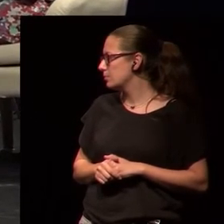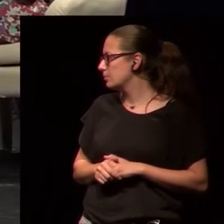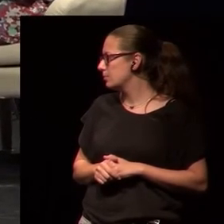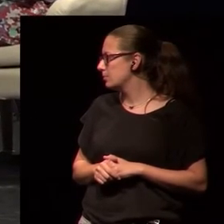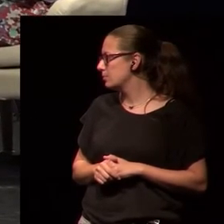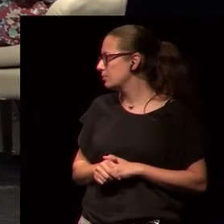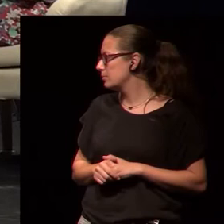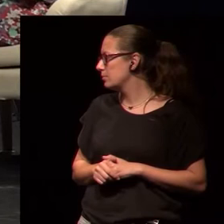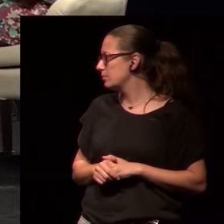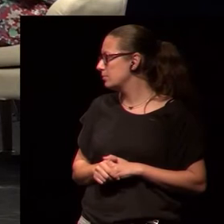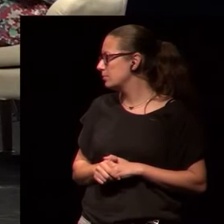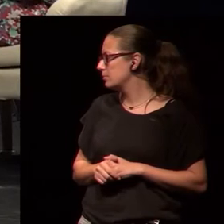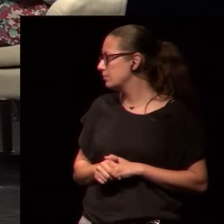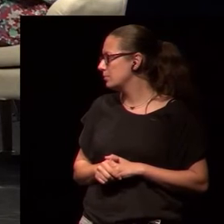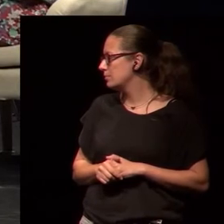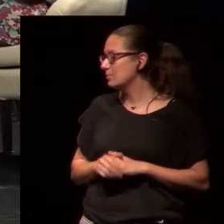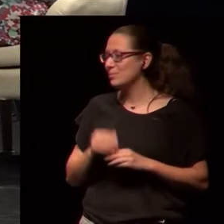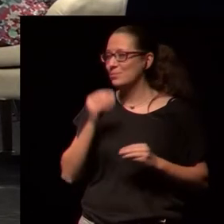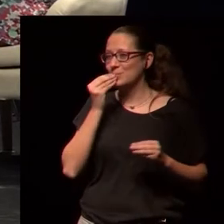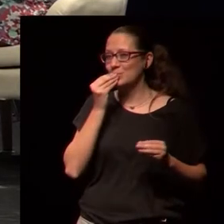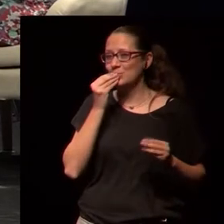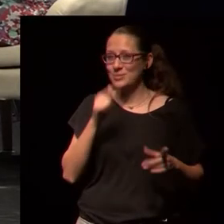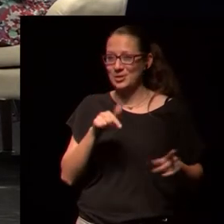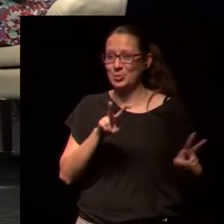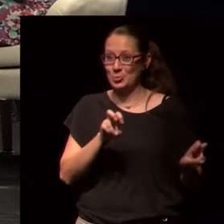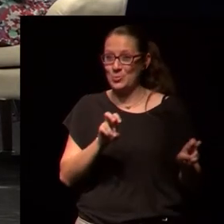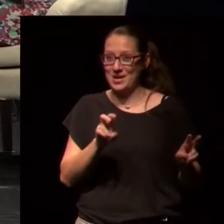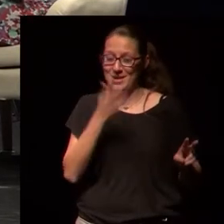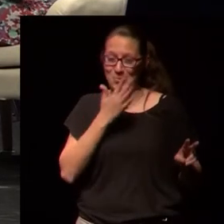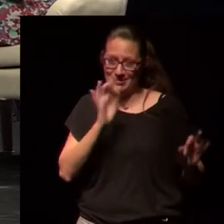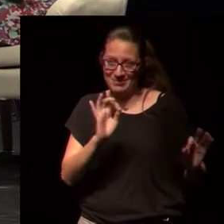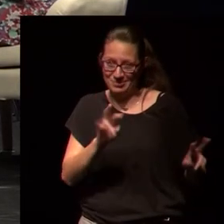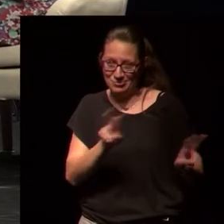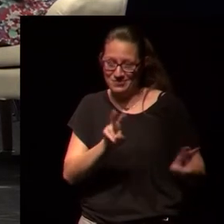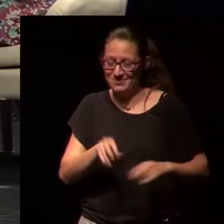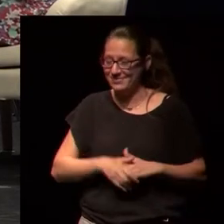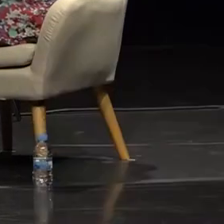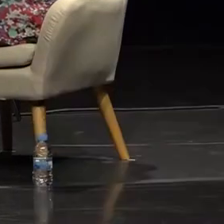He's already more new school than me. Bueno, esto sí que es nueva escuela.